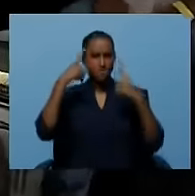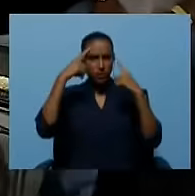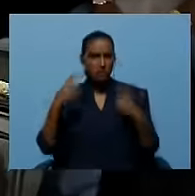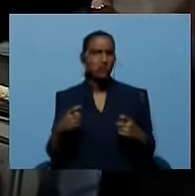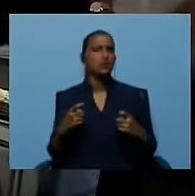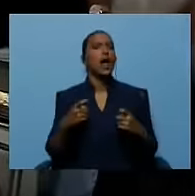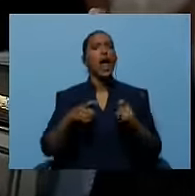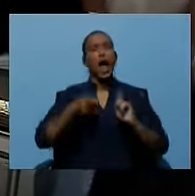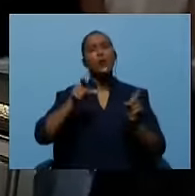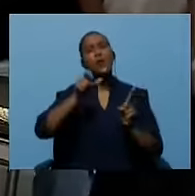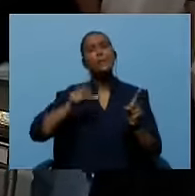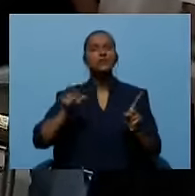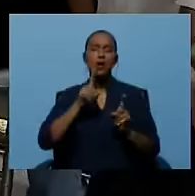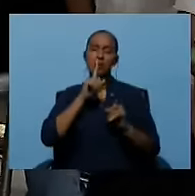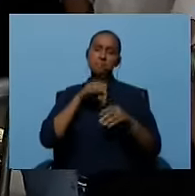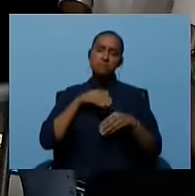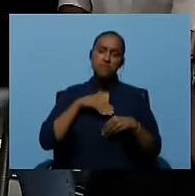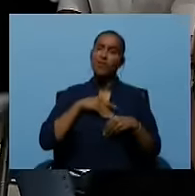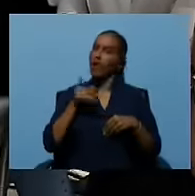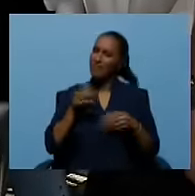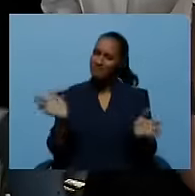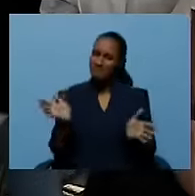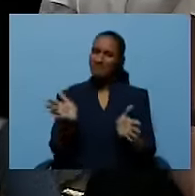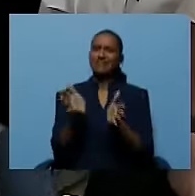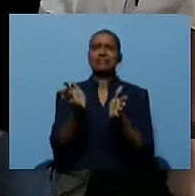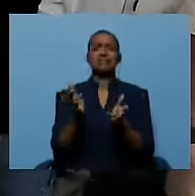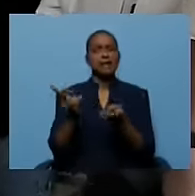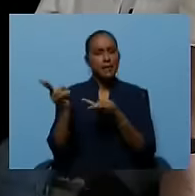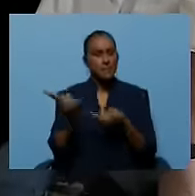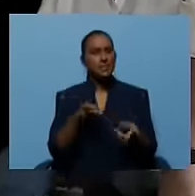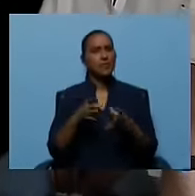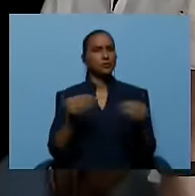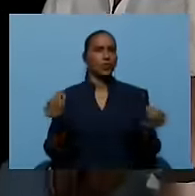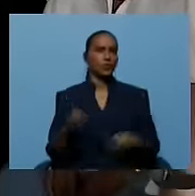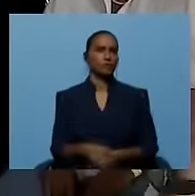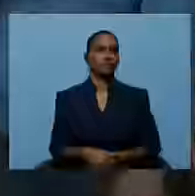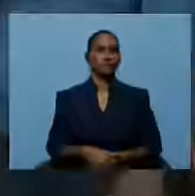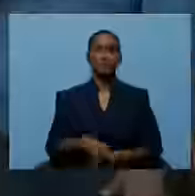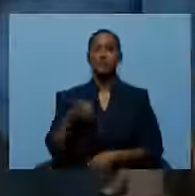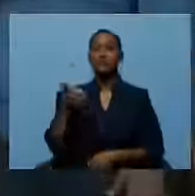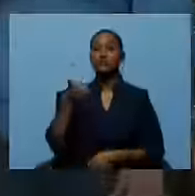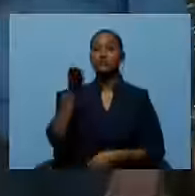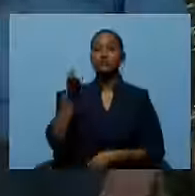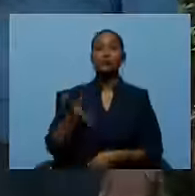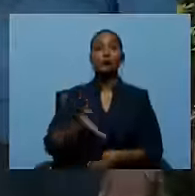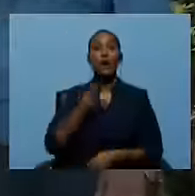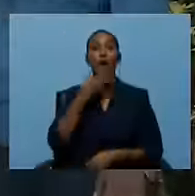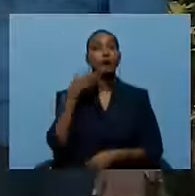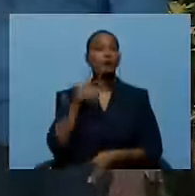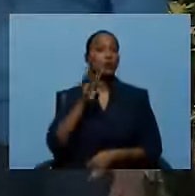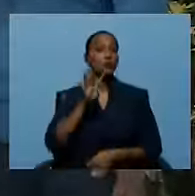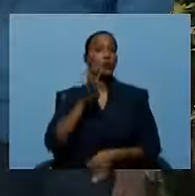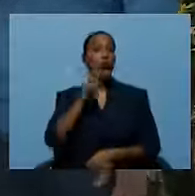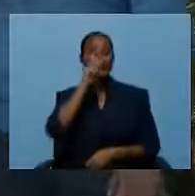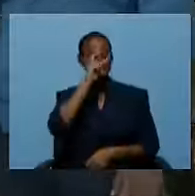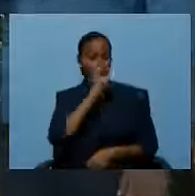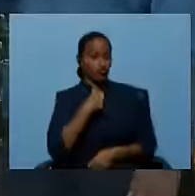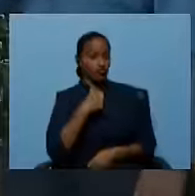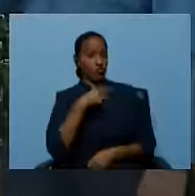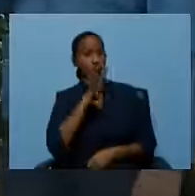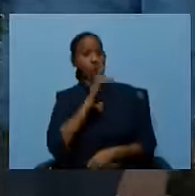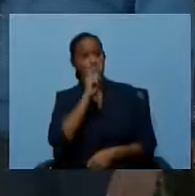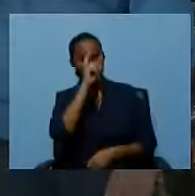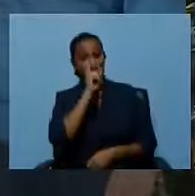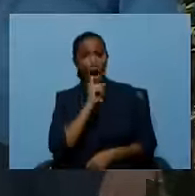por ahí y que quiere aportar más. Mucho diálogo. Tú estás jovencito, ¿qué edad tienes tú? 41, presidente. ¿Cuánto? 41,